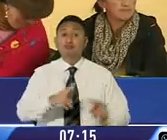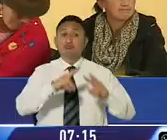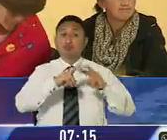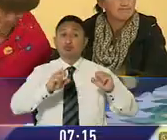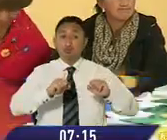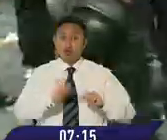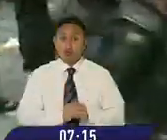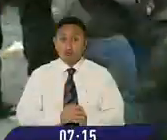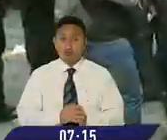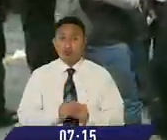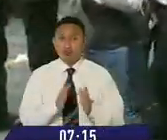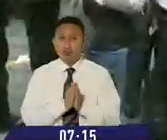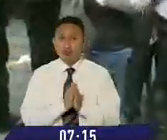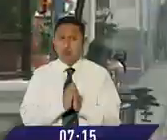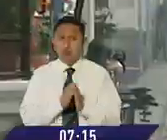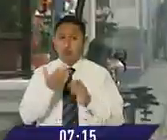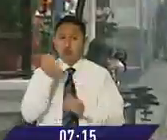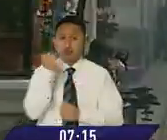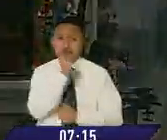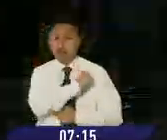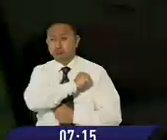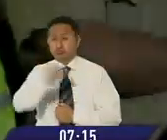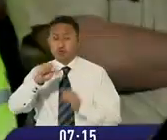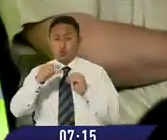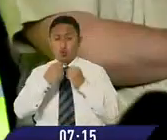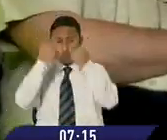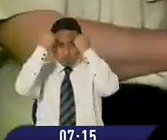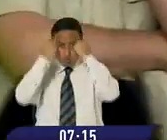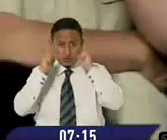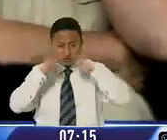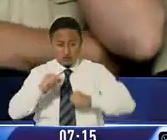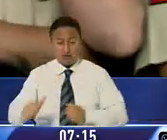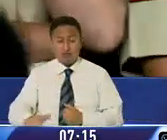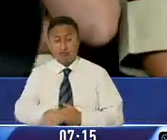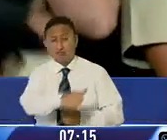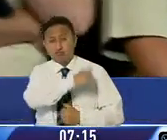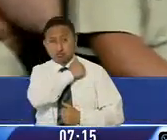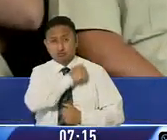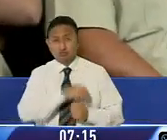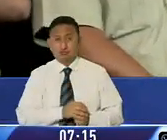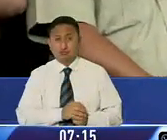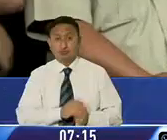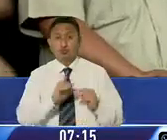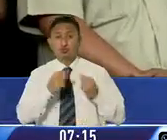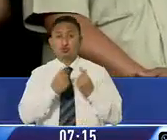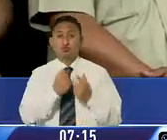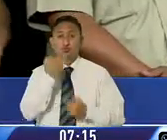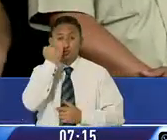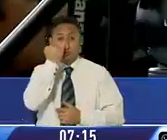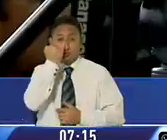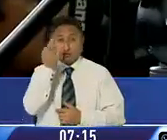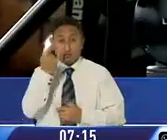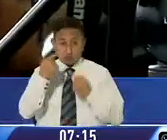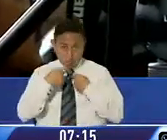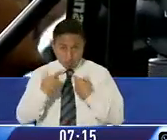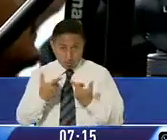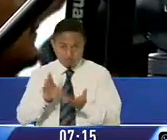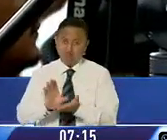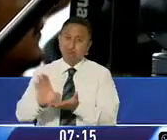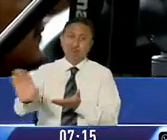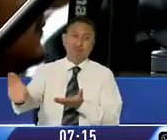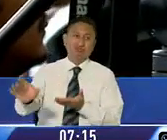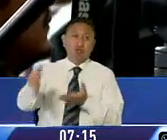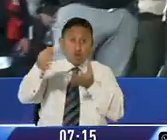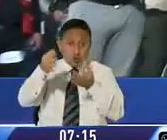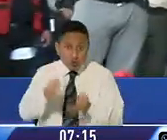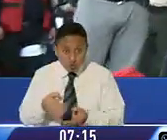al sabotaje, rebelión, terrorismo y secuestro. La CONAIE rechazó la convocatoria, que coincide con